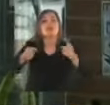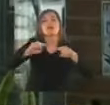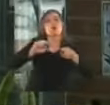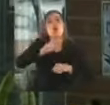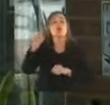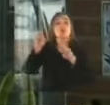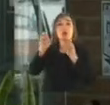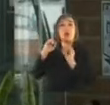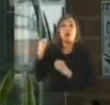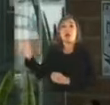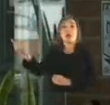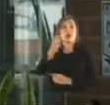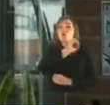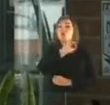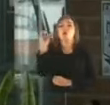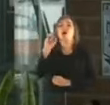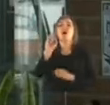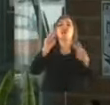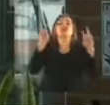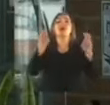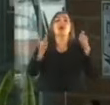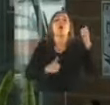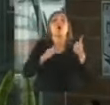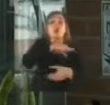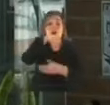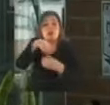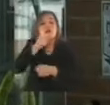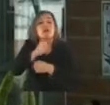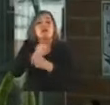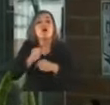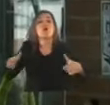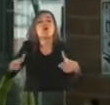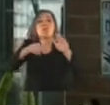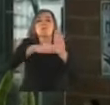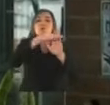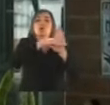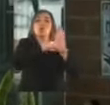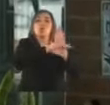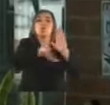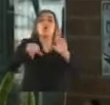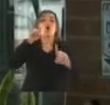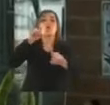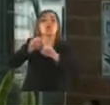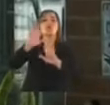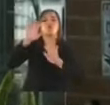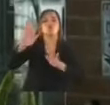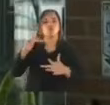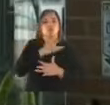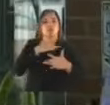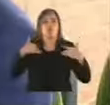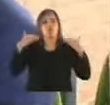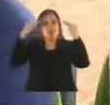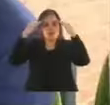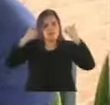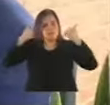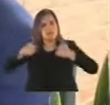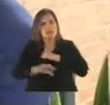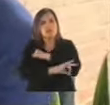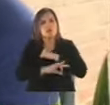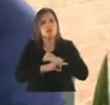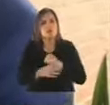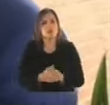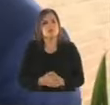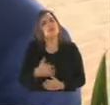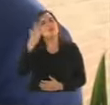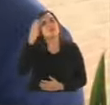el cual ningún político en Colombia ha trabajado desde el Congreso de la República, una política pública de salud mental. Hay muchos temas que queremos trabajar. ¿Por qué